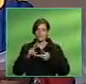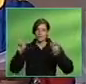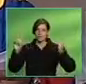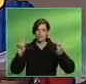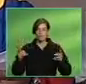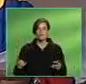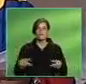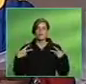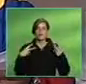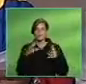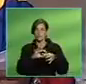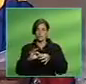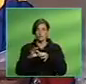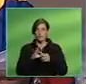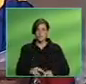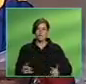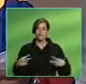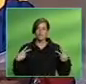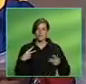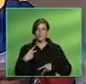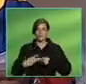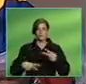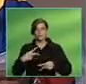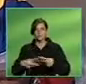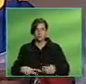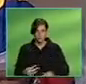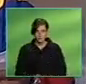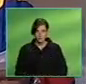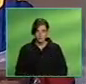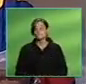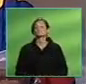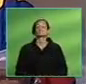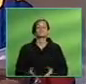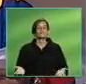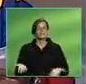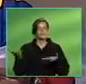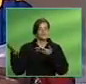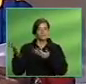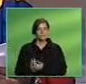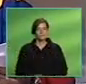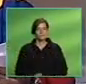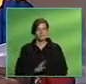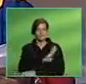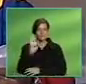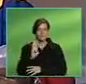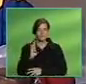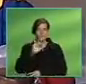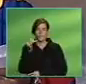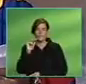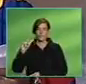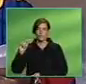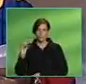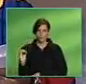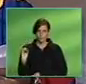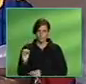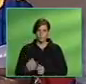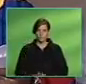en solidaridad, vida productiva. Así que adelante, Cabima, Julio Leal.